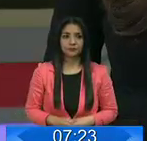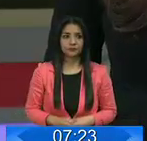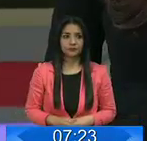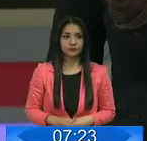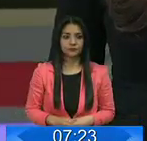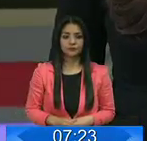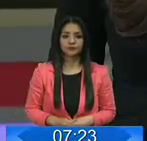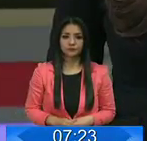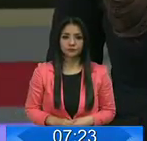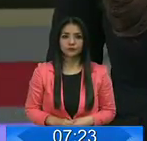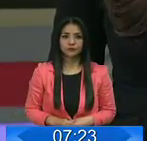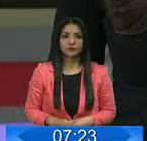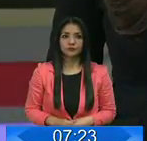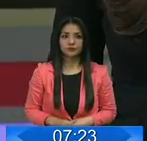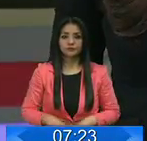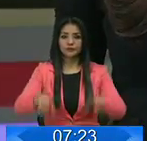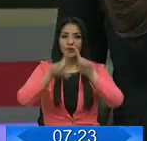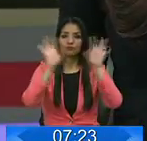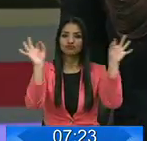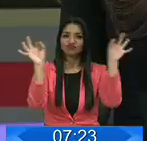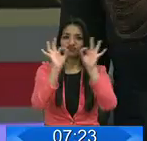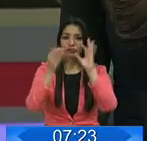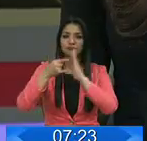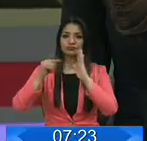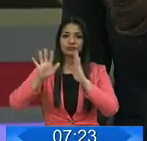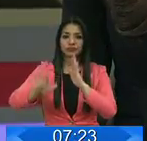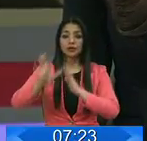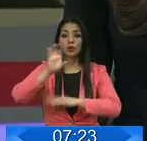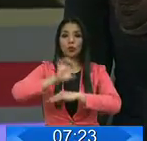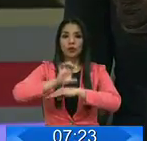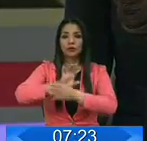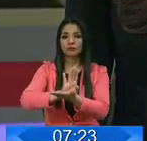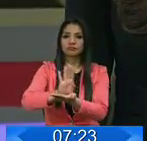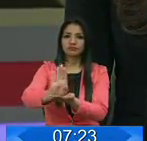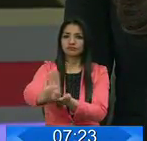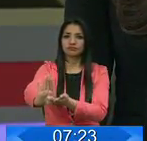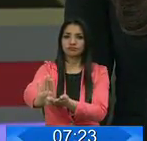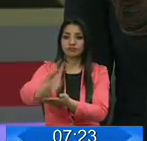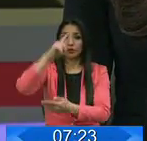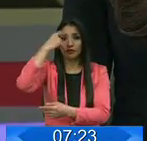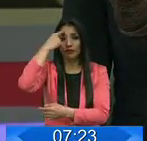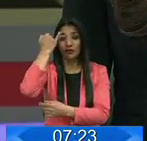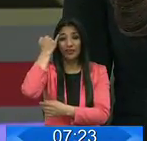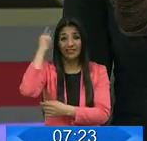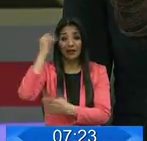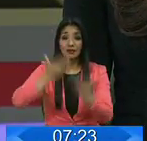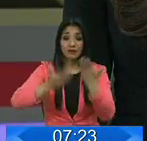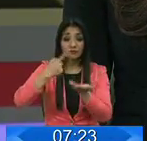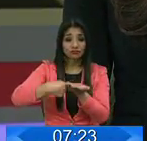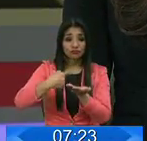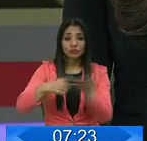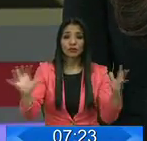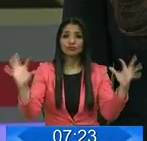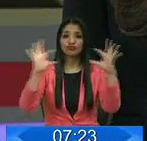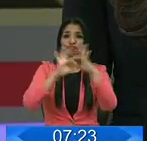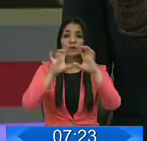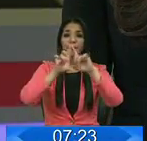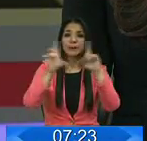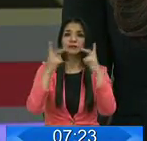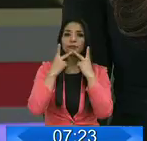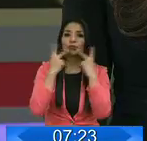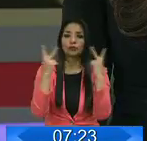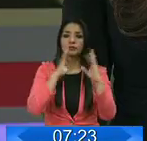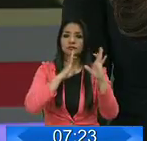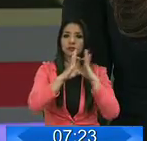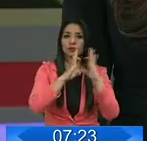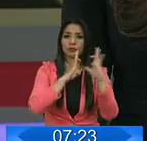Y el sector eléctrico y electrónico del Ecuador rechazó la intención del gobierno de analizar la concesión de las empresas públicas de telecomunicaciones